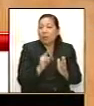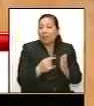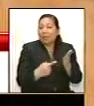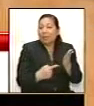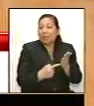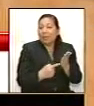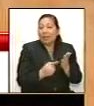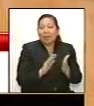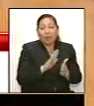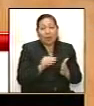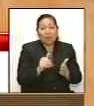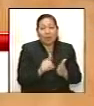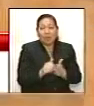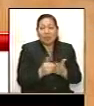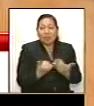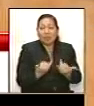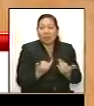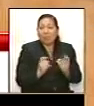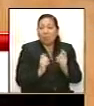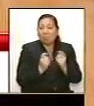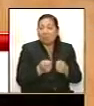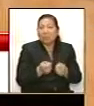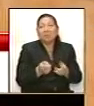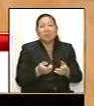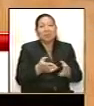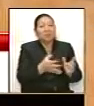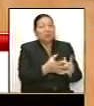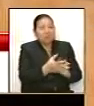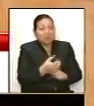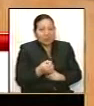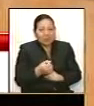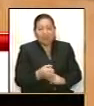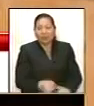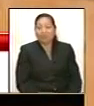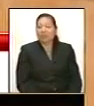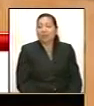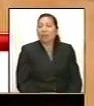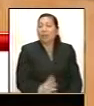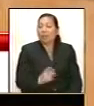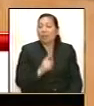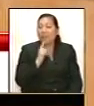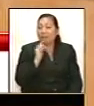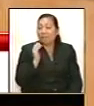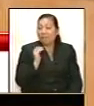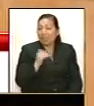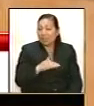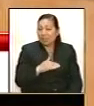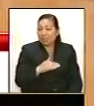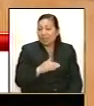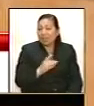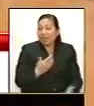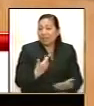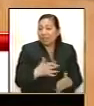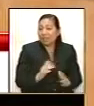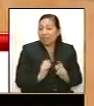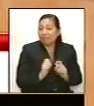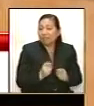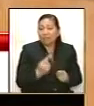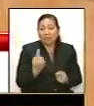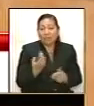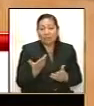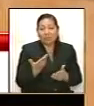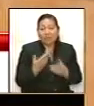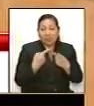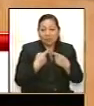tecnología en casi todos los casos, incluyendo acoso, secuestro, robo, estafas, ya la divindad ya no, en realidad no es solamente